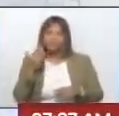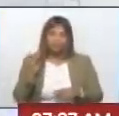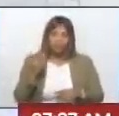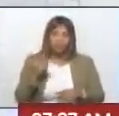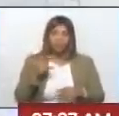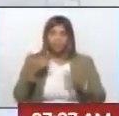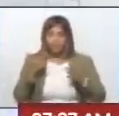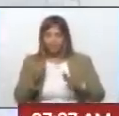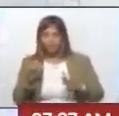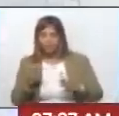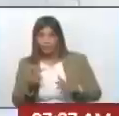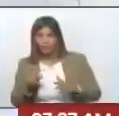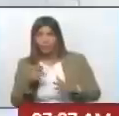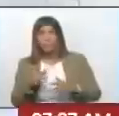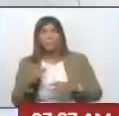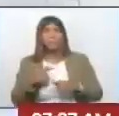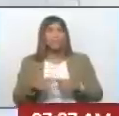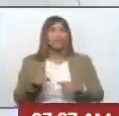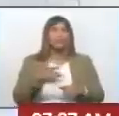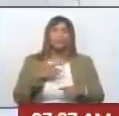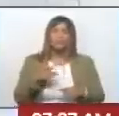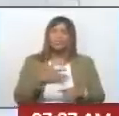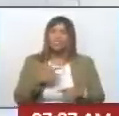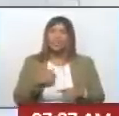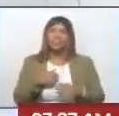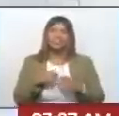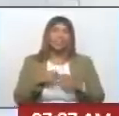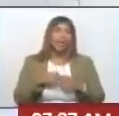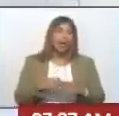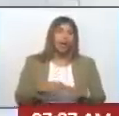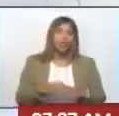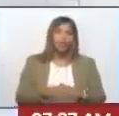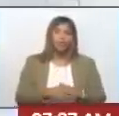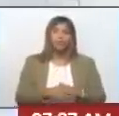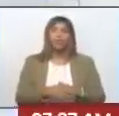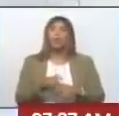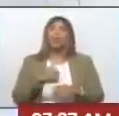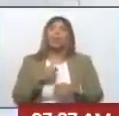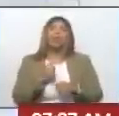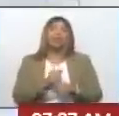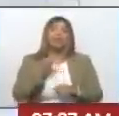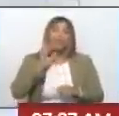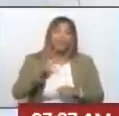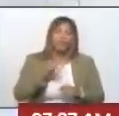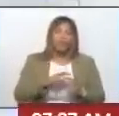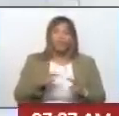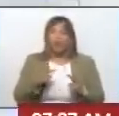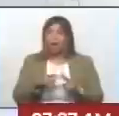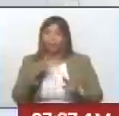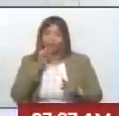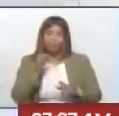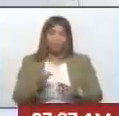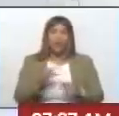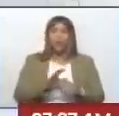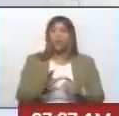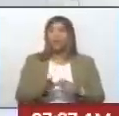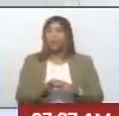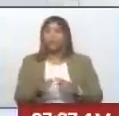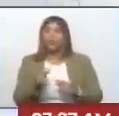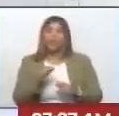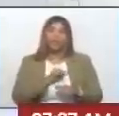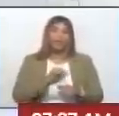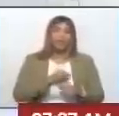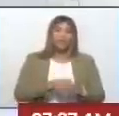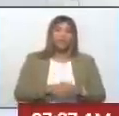aquí, pero no siente, no tiene el amor, no tiene las aspiraciones, valores, creencias, cultura,